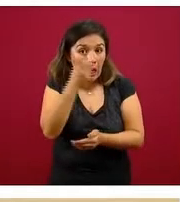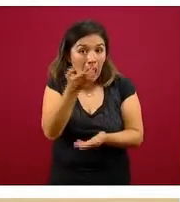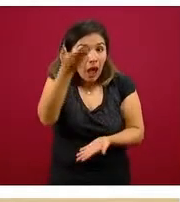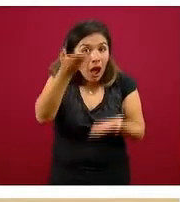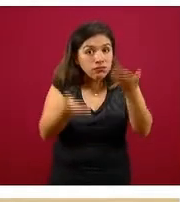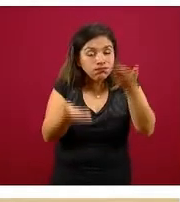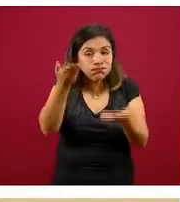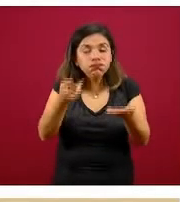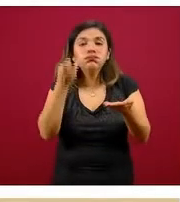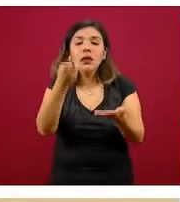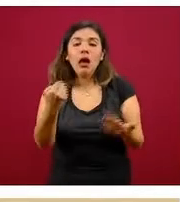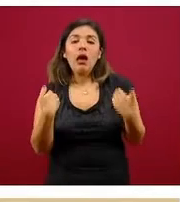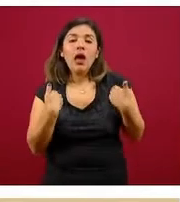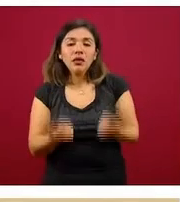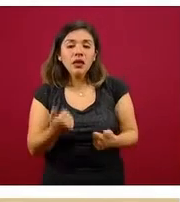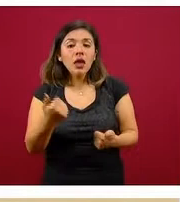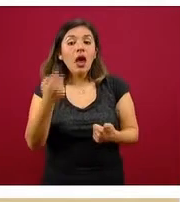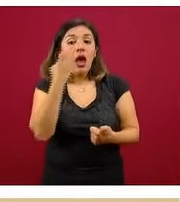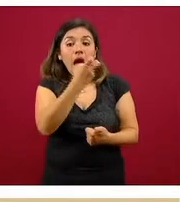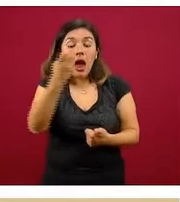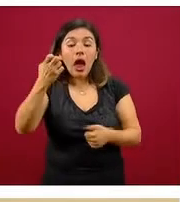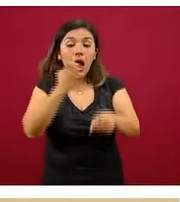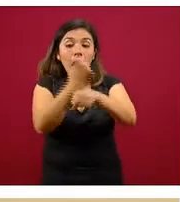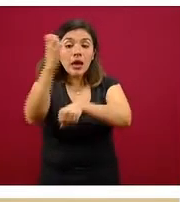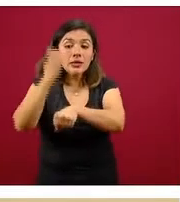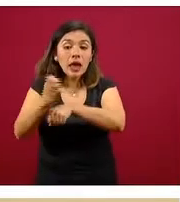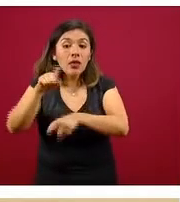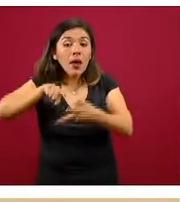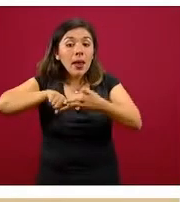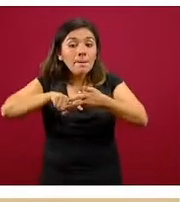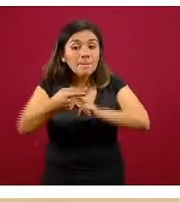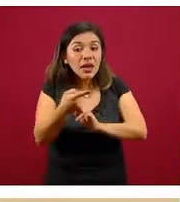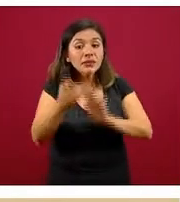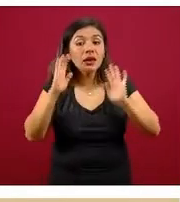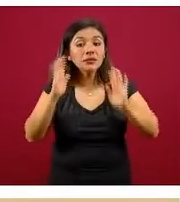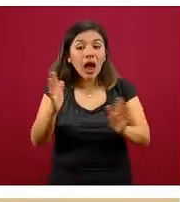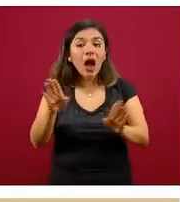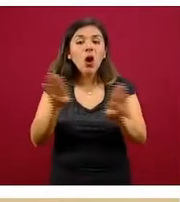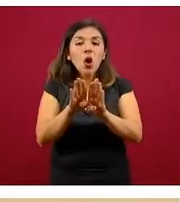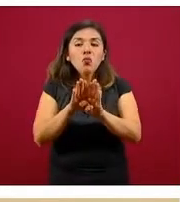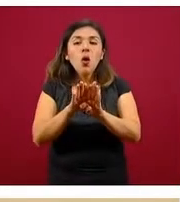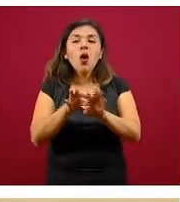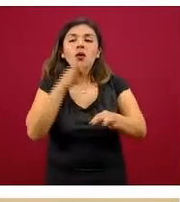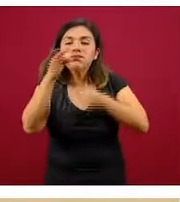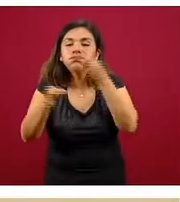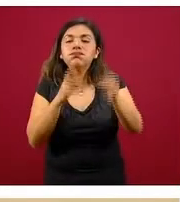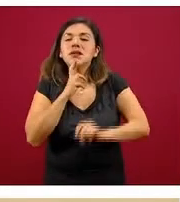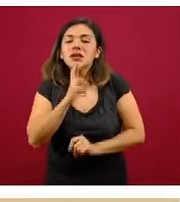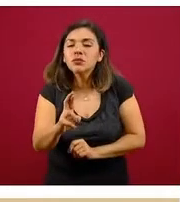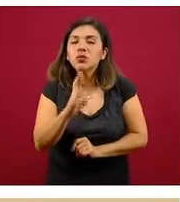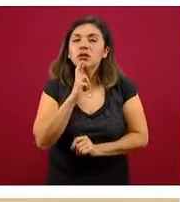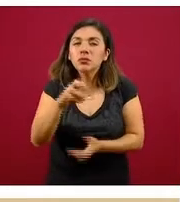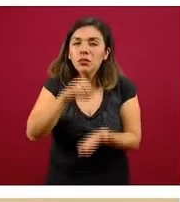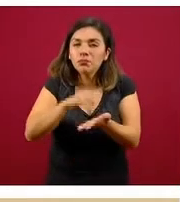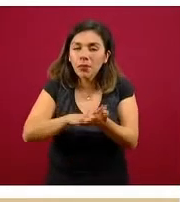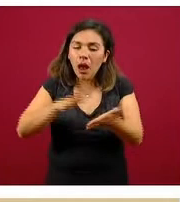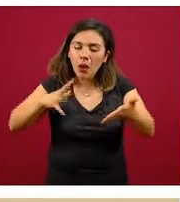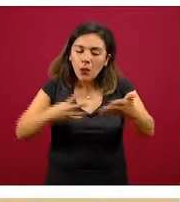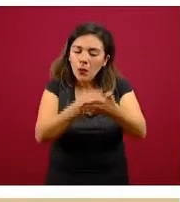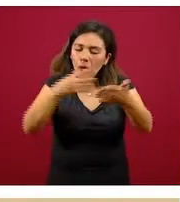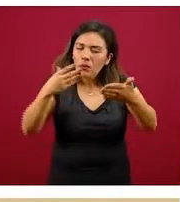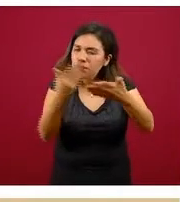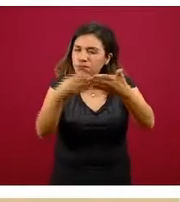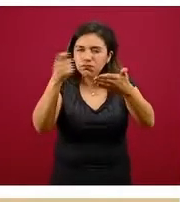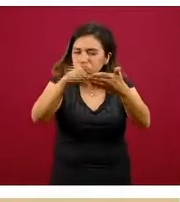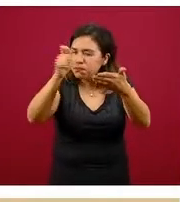cual podrá representar que en la medida que estas entidades empiecen a desahogar sus resultados pendientes y le den